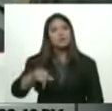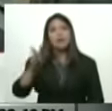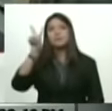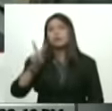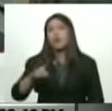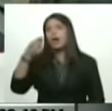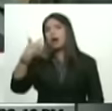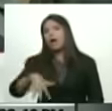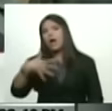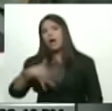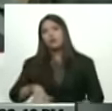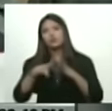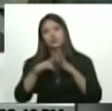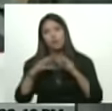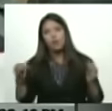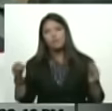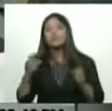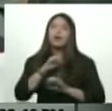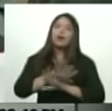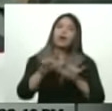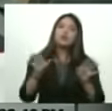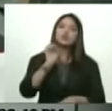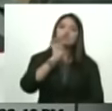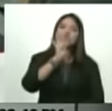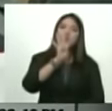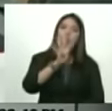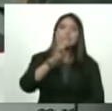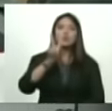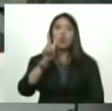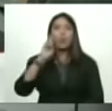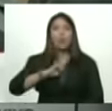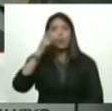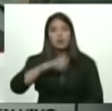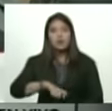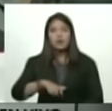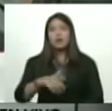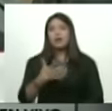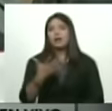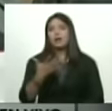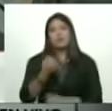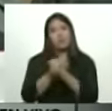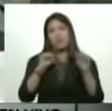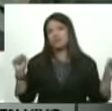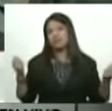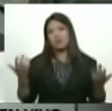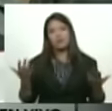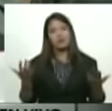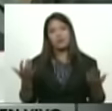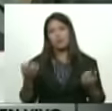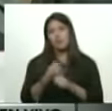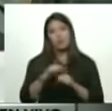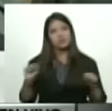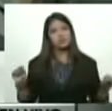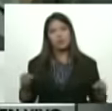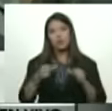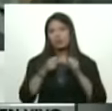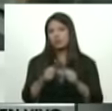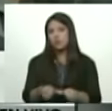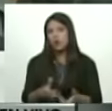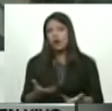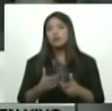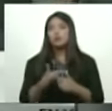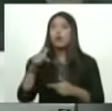costos operativos, obviamente que la tasa 52 bolívares no se podía mantener, pues. Básicamente, esto ya un